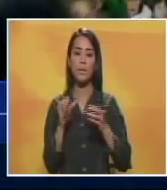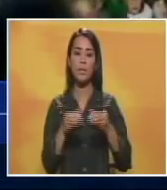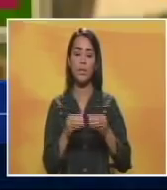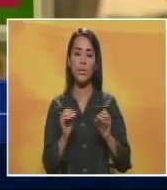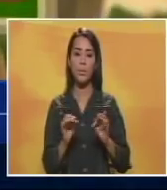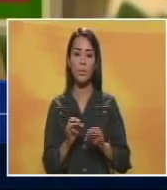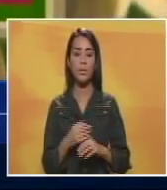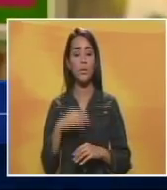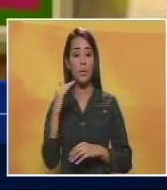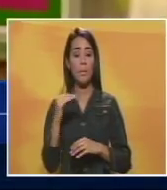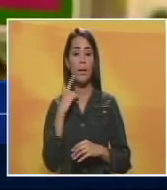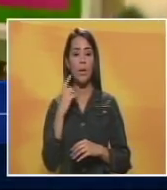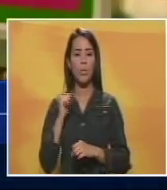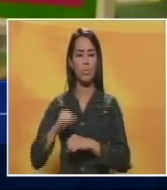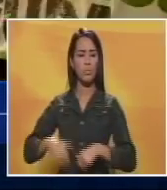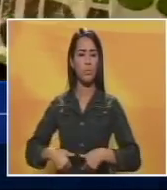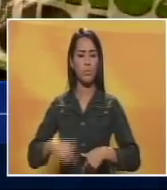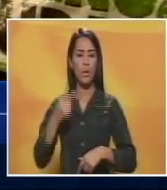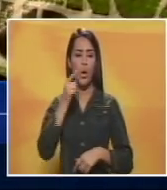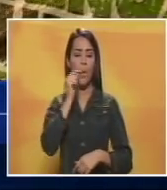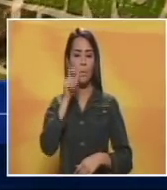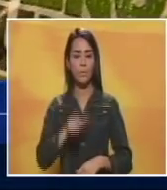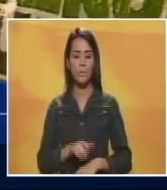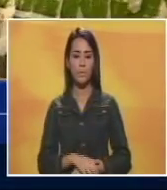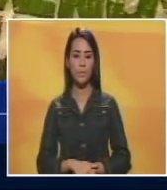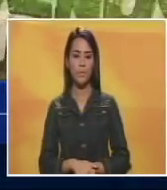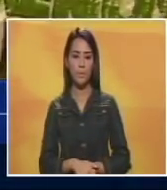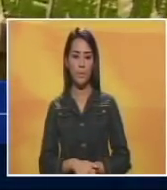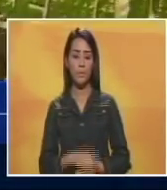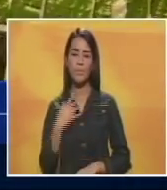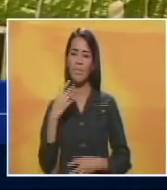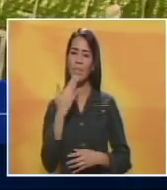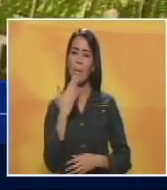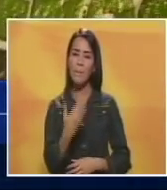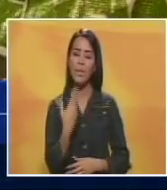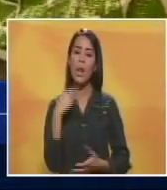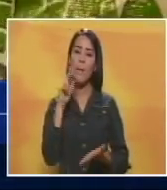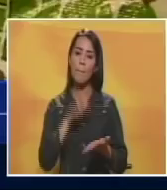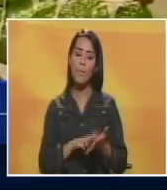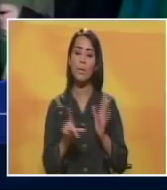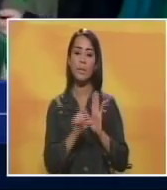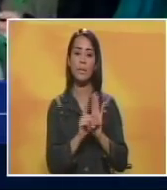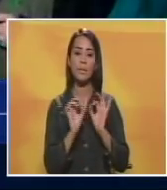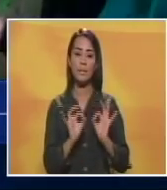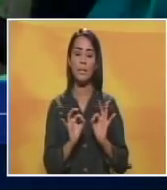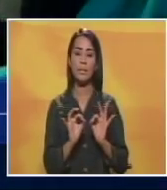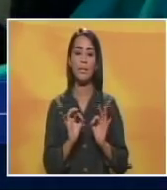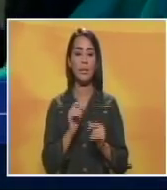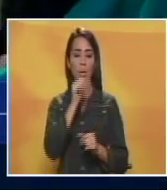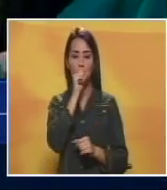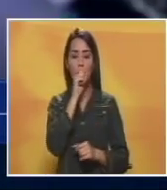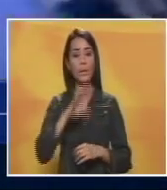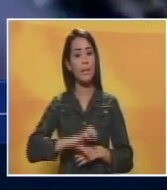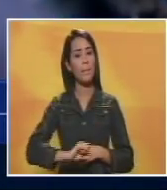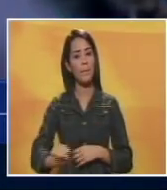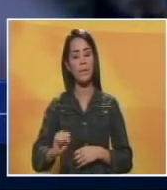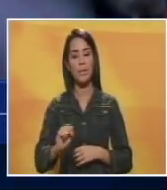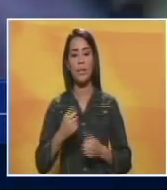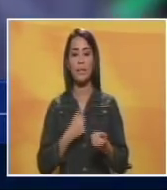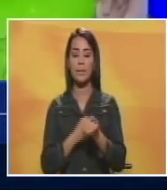Una Menos contra la violencia machista. Esta vez el reclamo se centró en la aprobación de la ley de despenalización del aborto que se